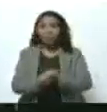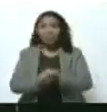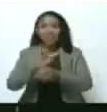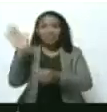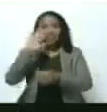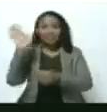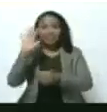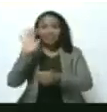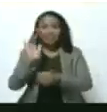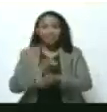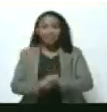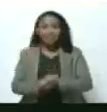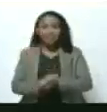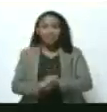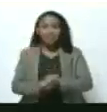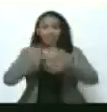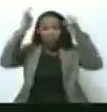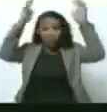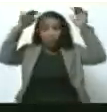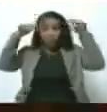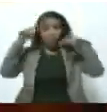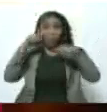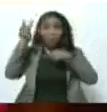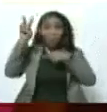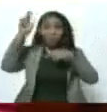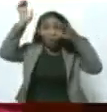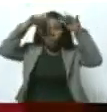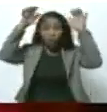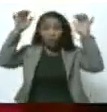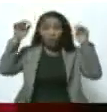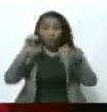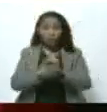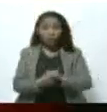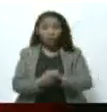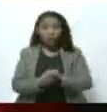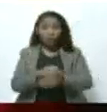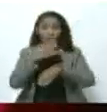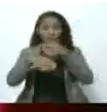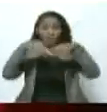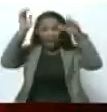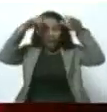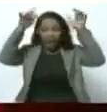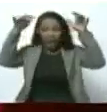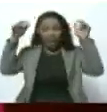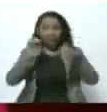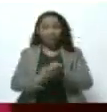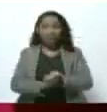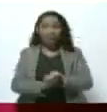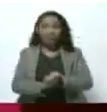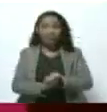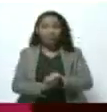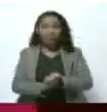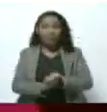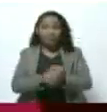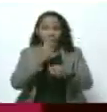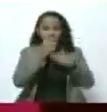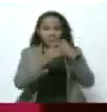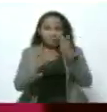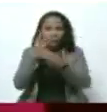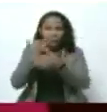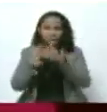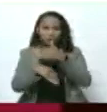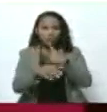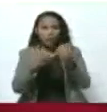pues. Está lloviendo, mira. Está lloviendo, lloviendo, que es una tormenta. Seguimos nuestro recorrido. Nos vamos